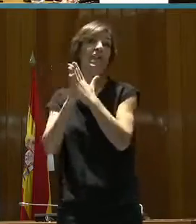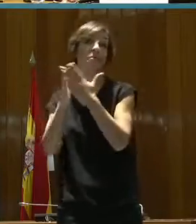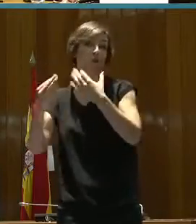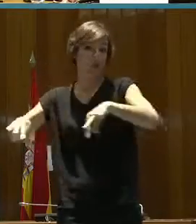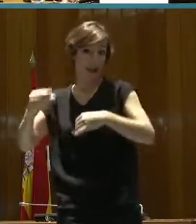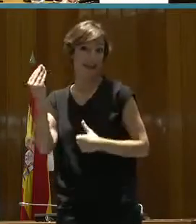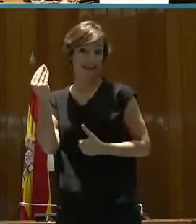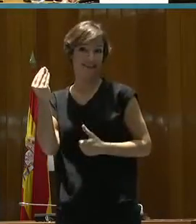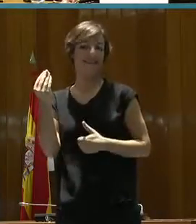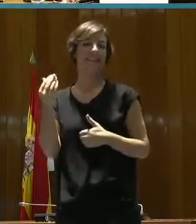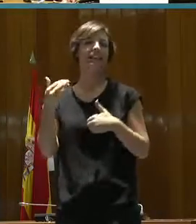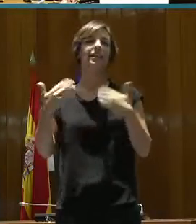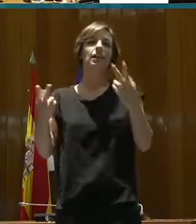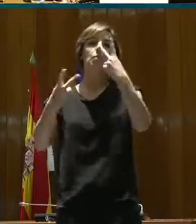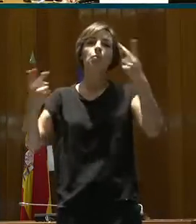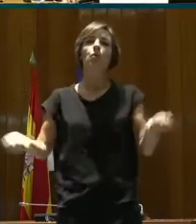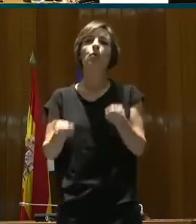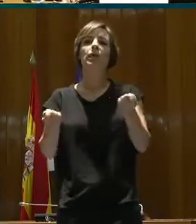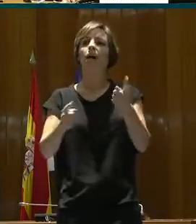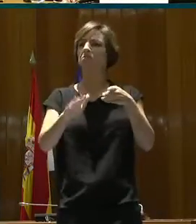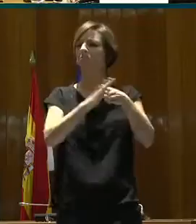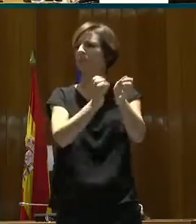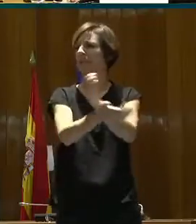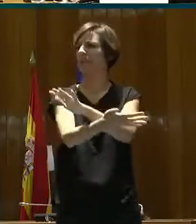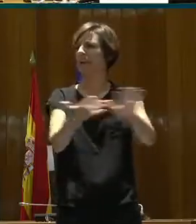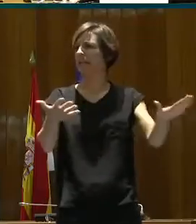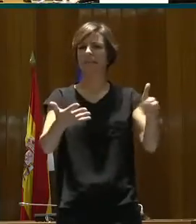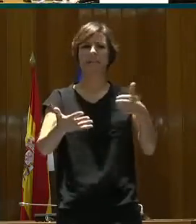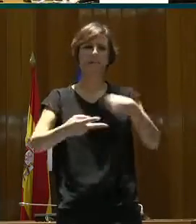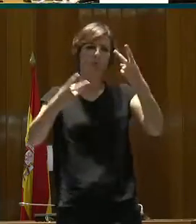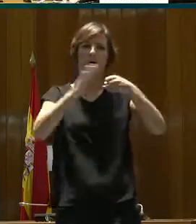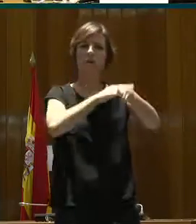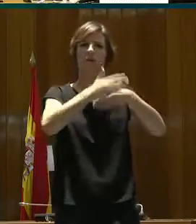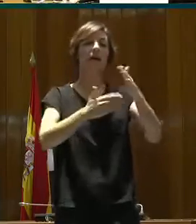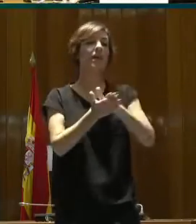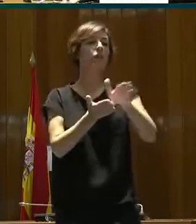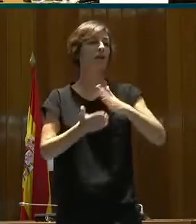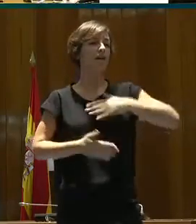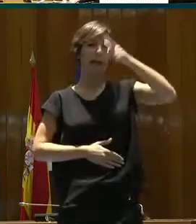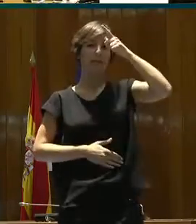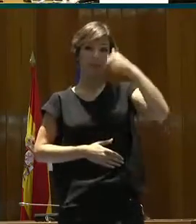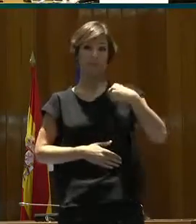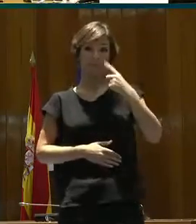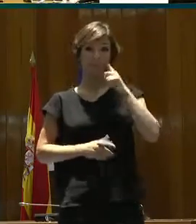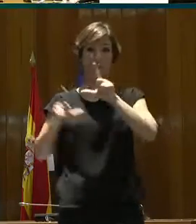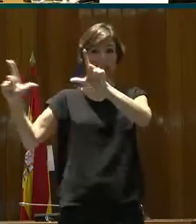Y será publicado en acceso abierto por una editorial alemana, que es la que tienen aquí en la pantalla,